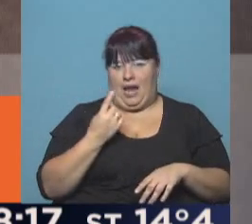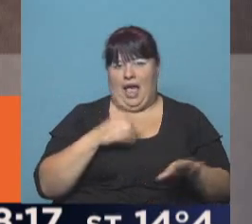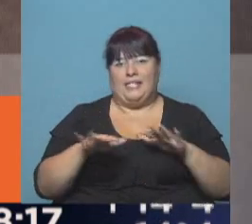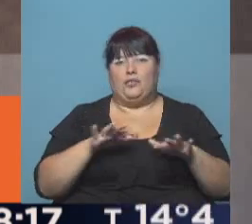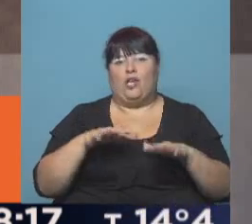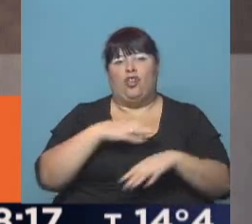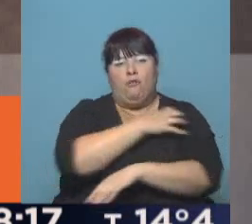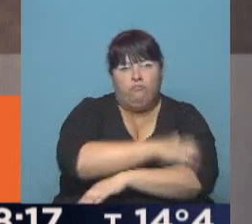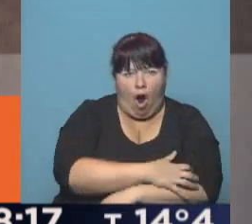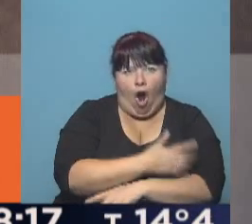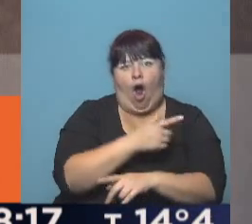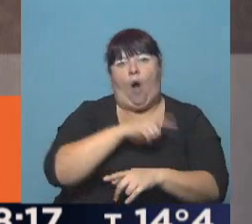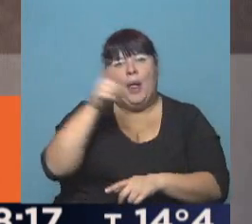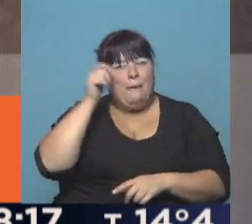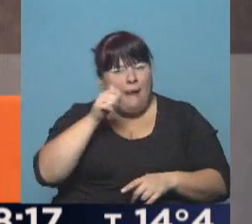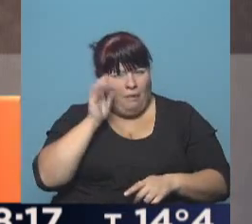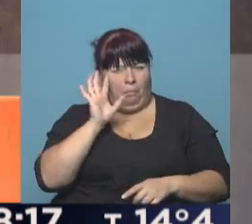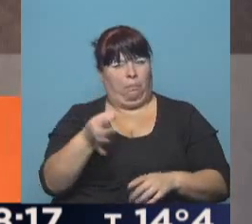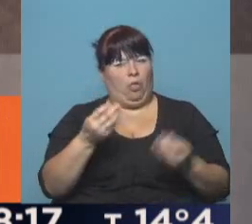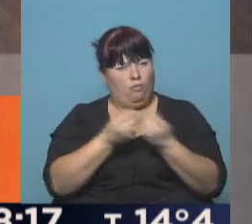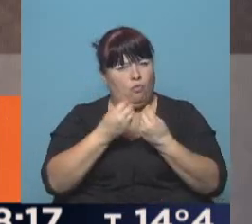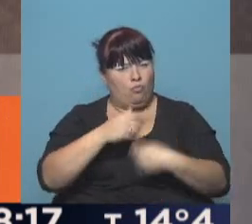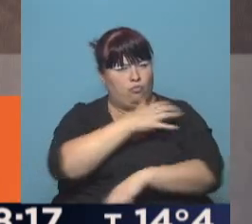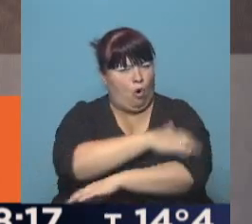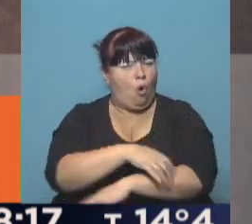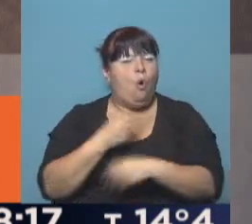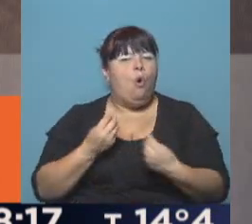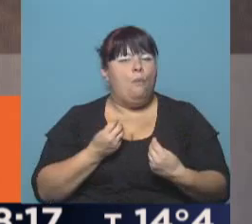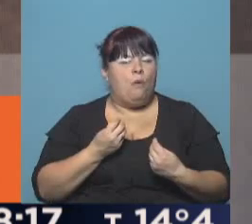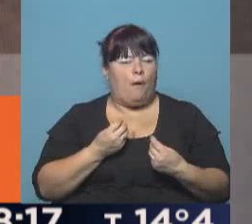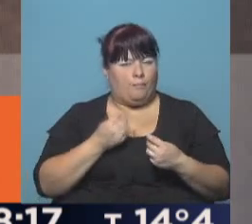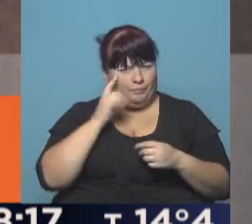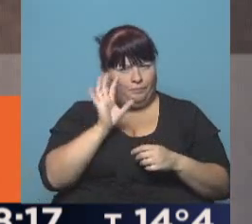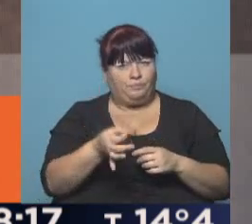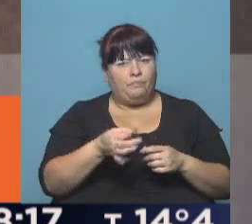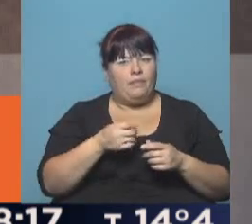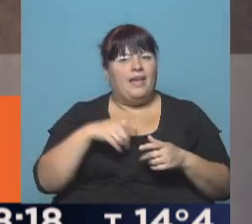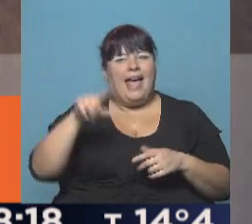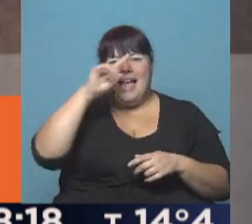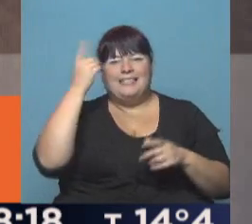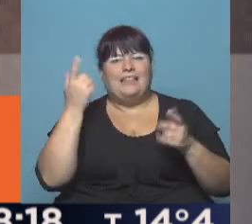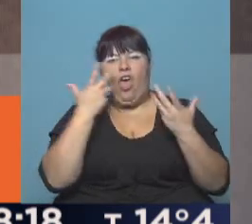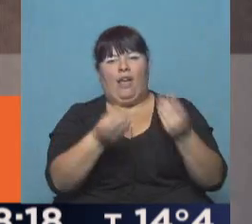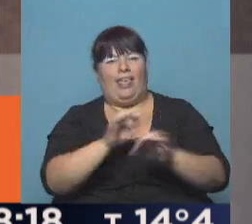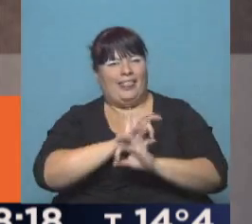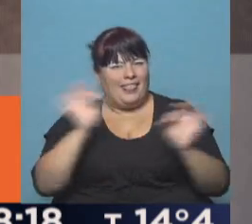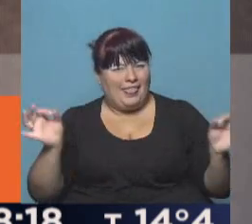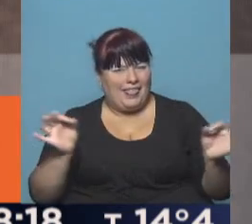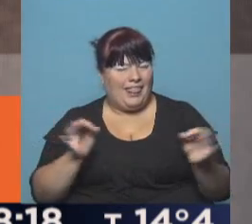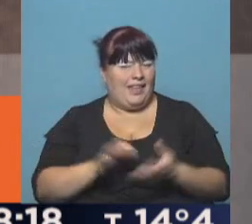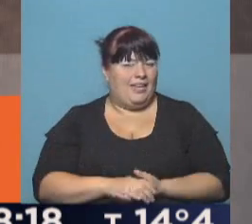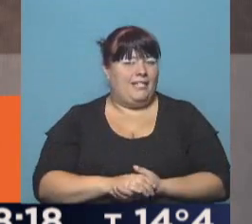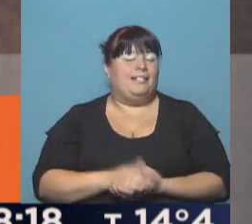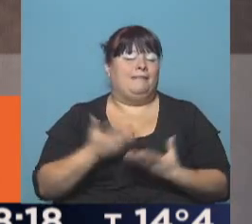situación más vulnerable nos dan más de plata se nota mucho eso cómo se está empezando a retirar el estado de